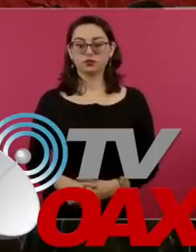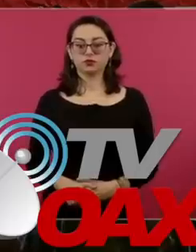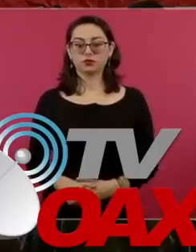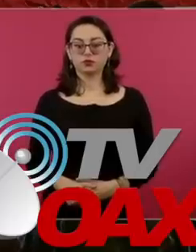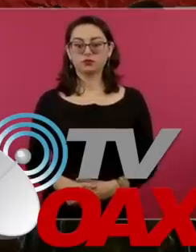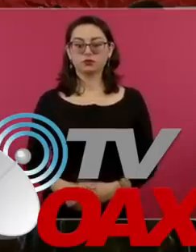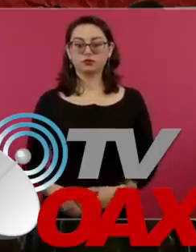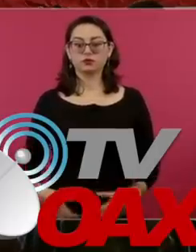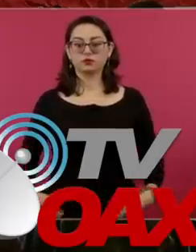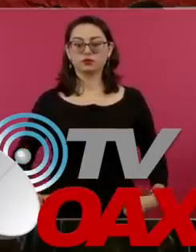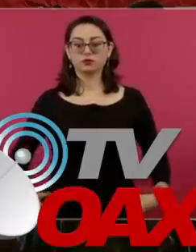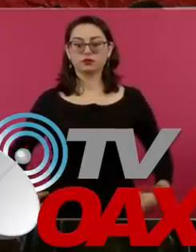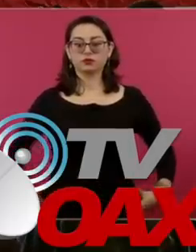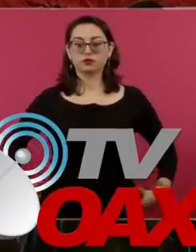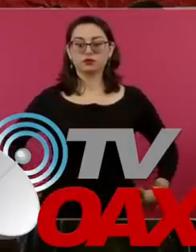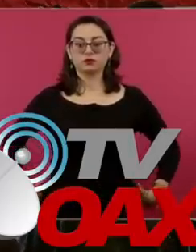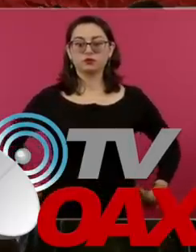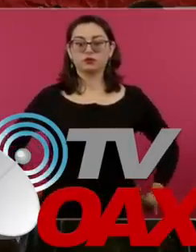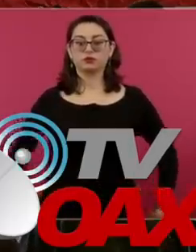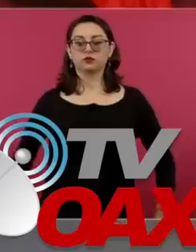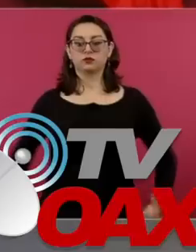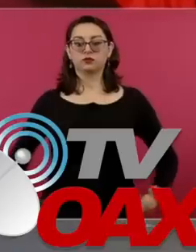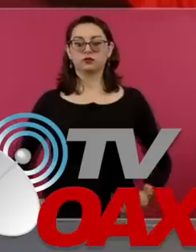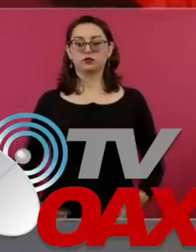aquí. No, esto es